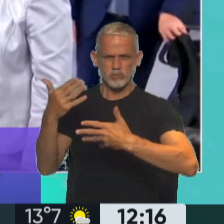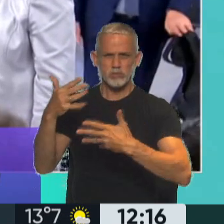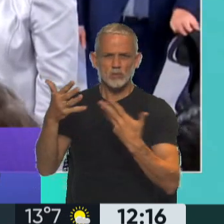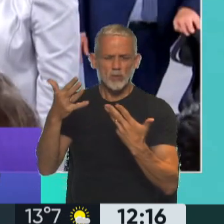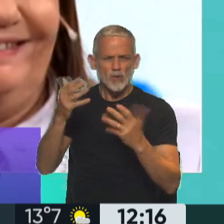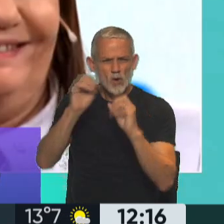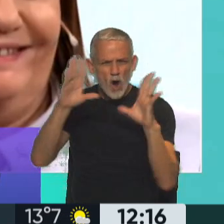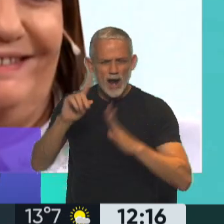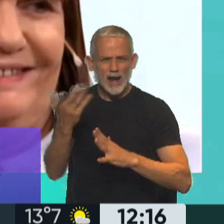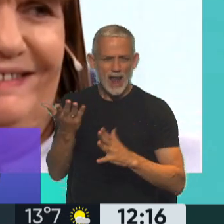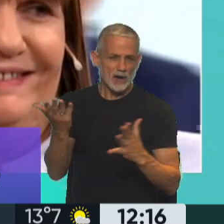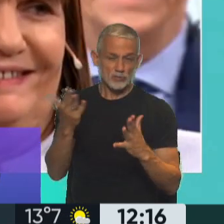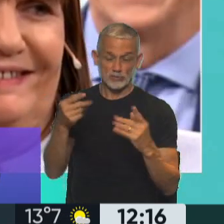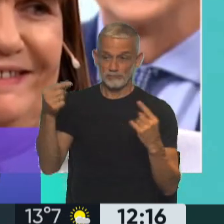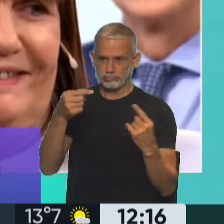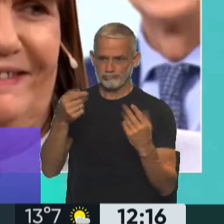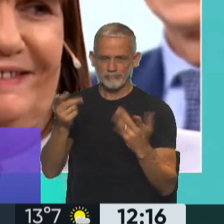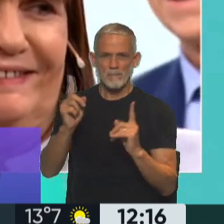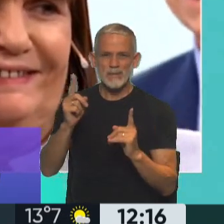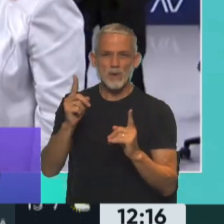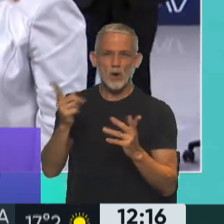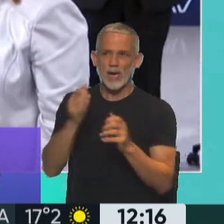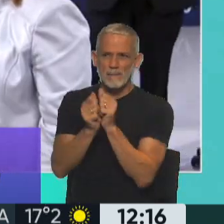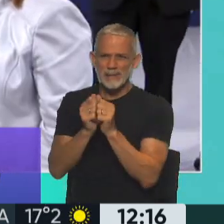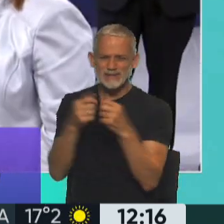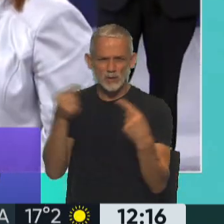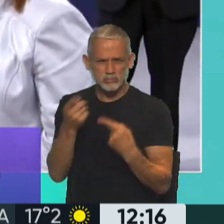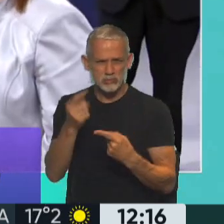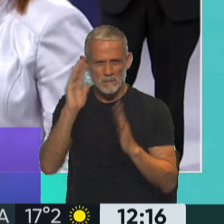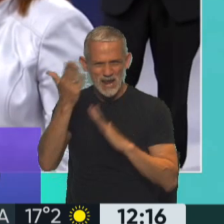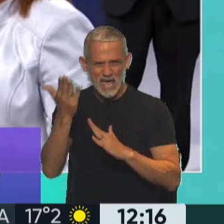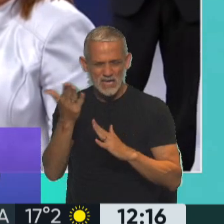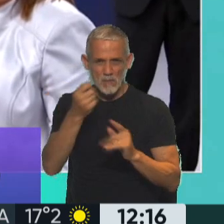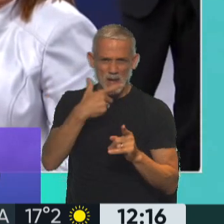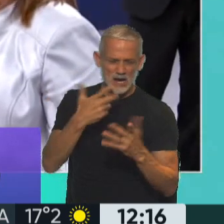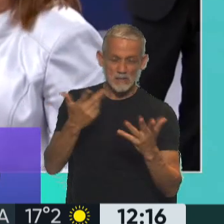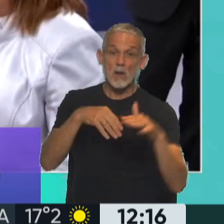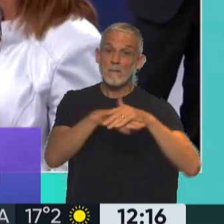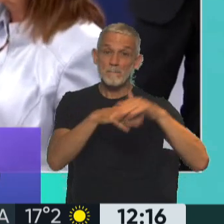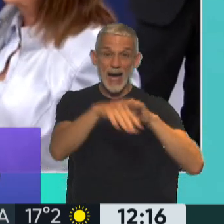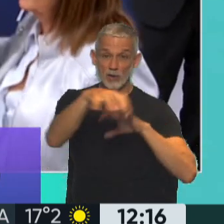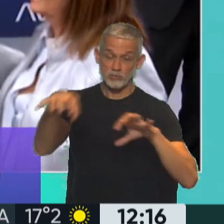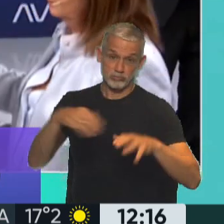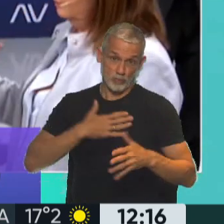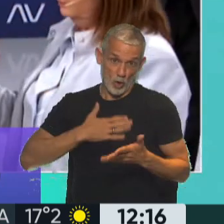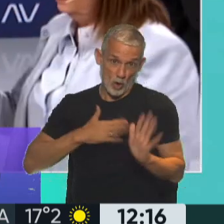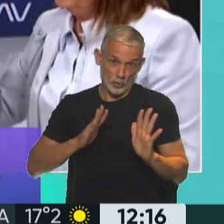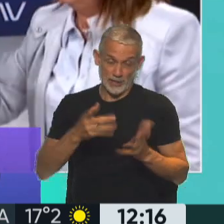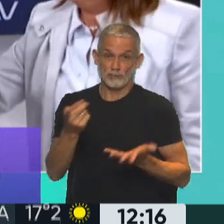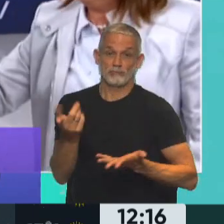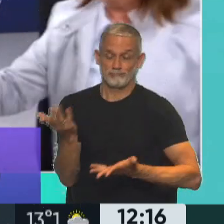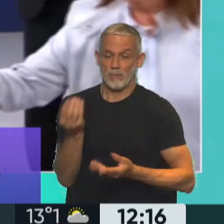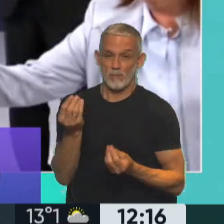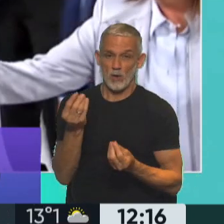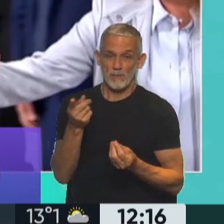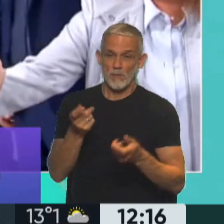punto se chocan inclusive con los intereses de los propios empresarios. Obviamente los bancos estarán muy contentos de decir, le saquen el